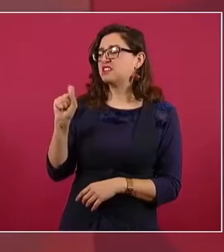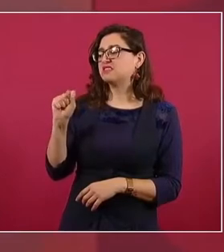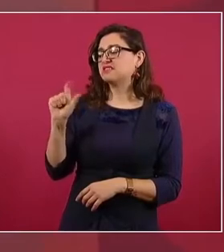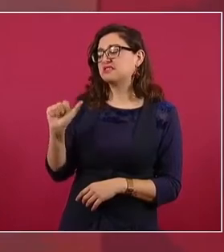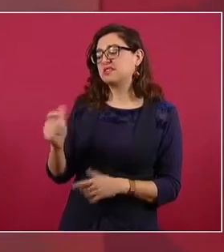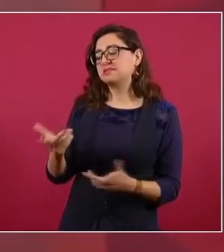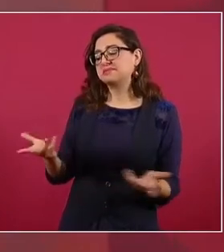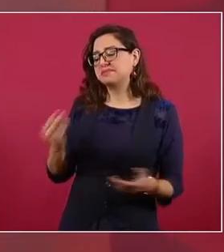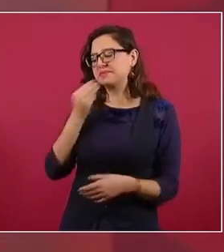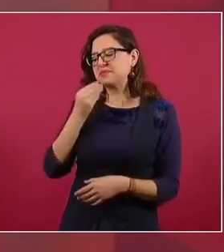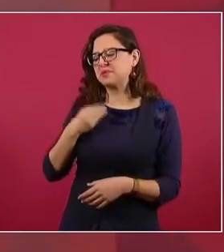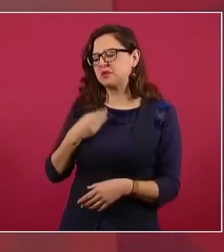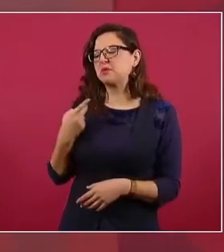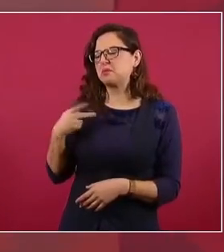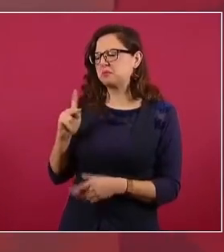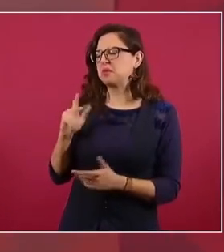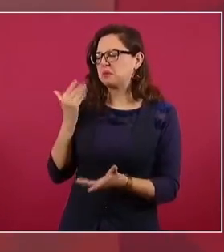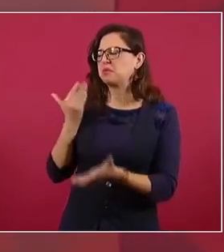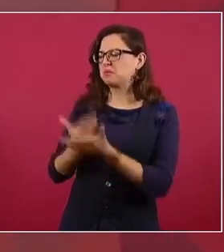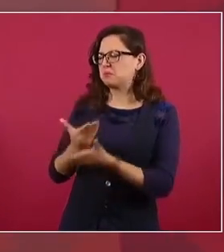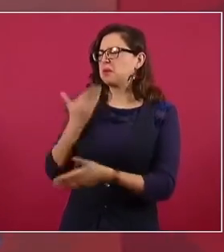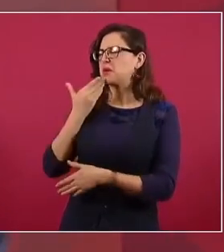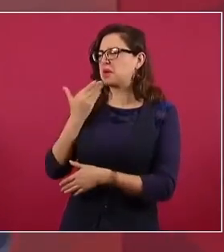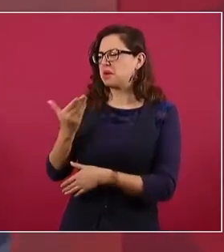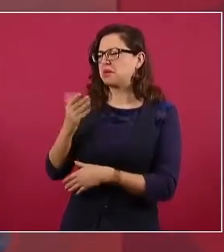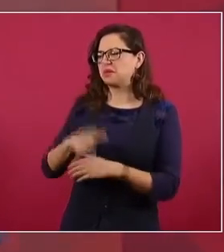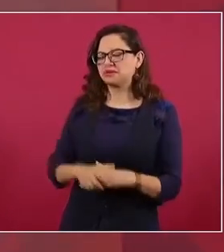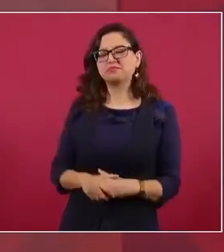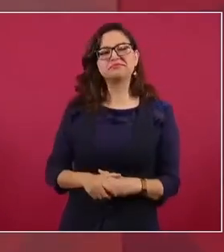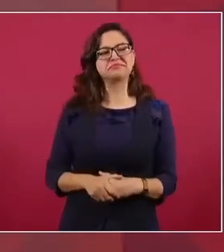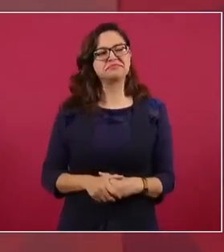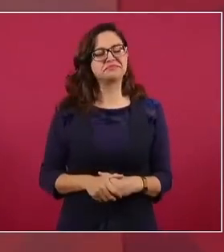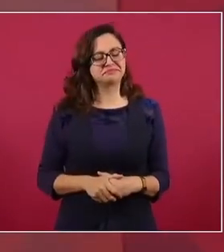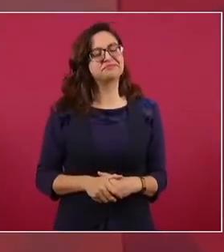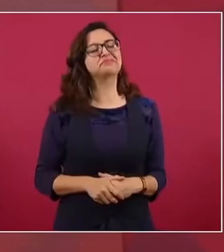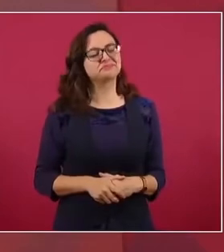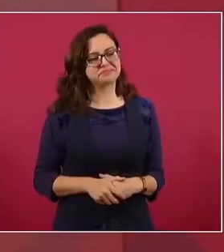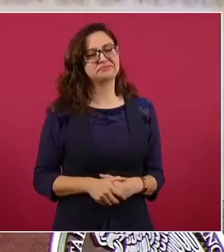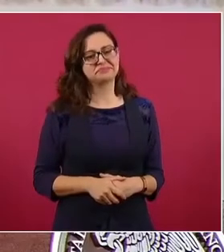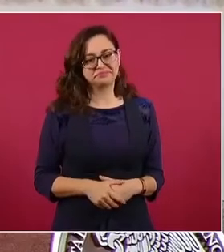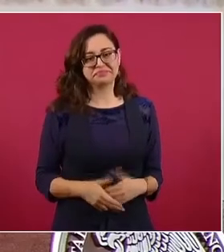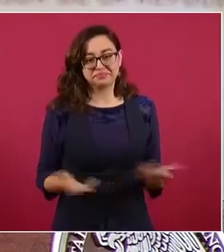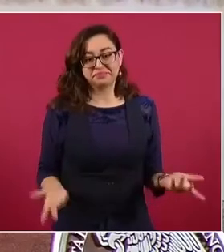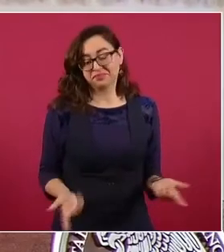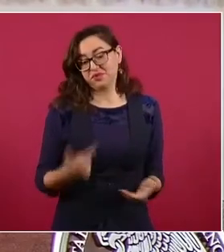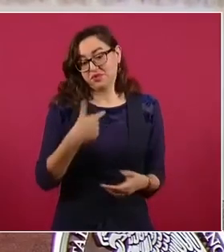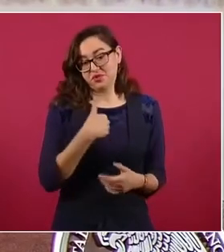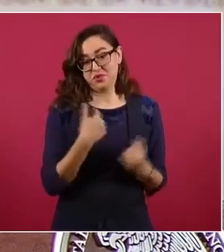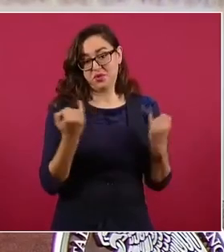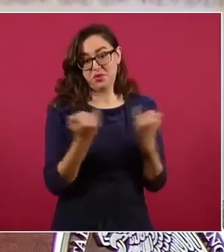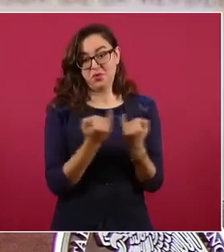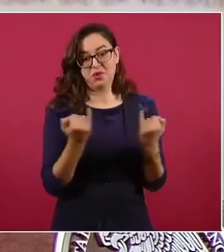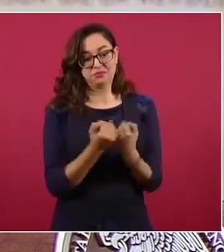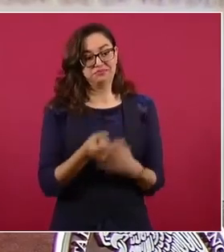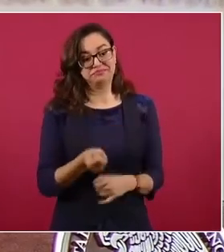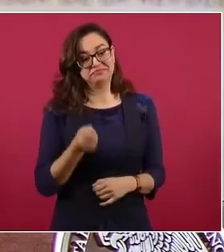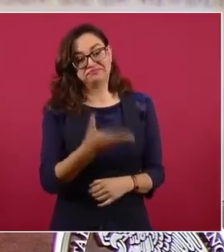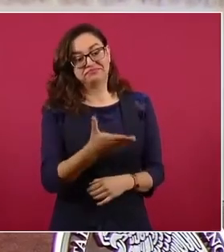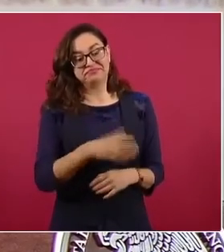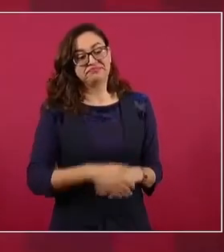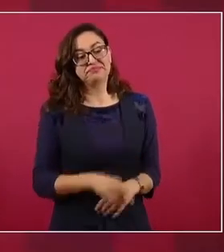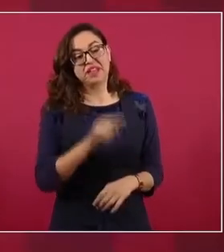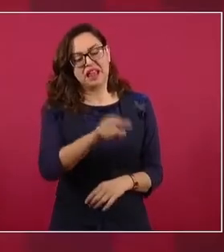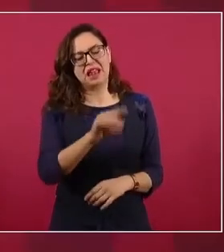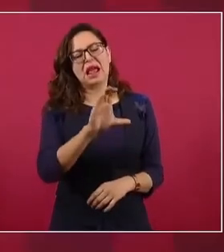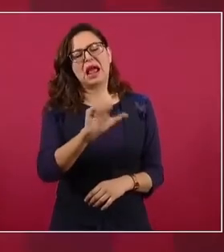Y yo ahora repito, ¿no?, lo que dije también en ese entonces, de que él era un